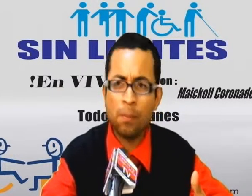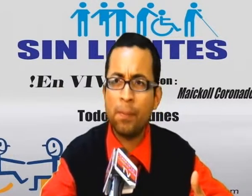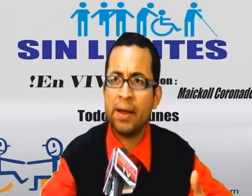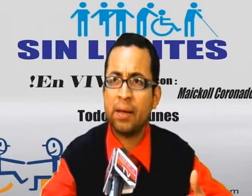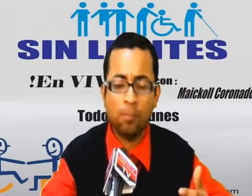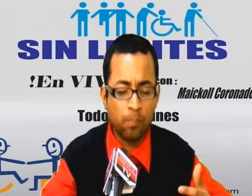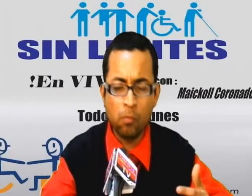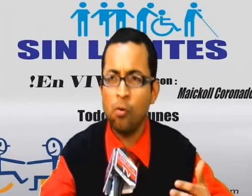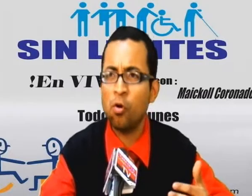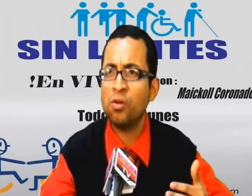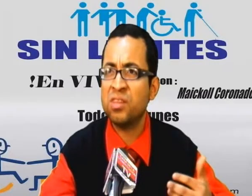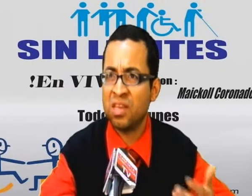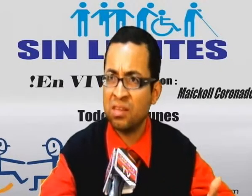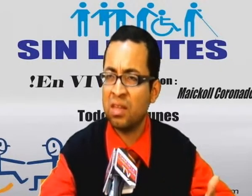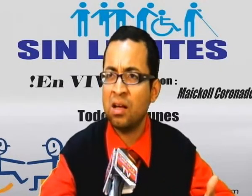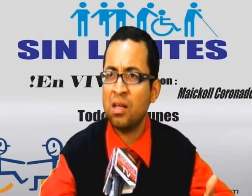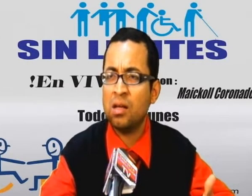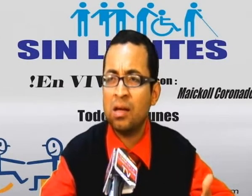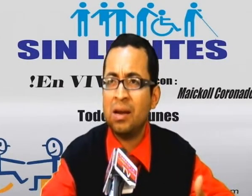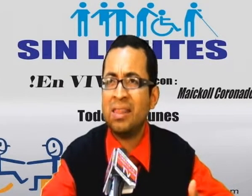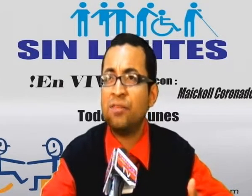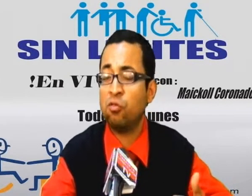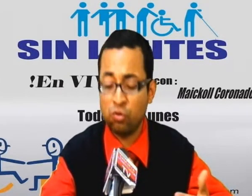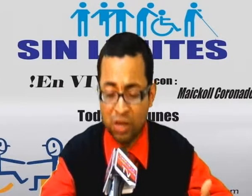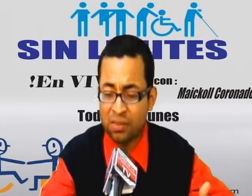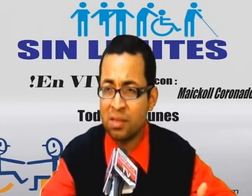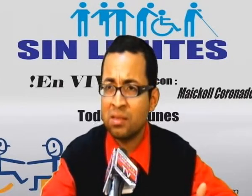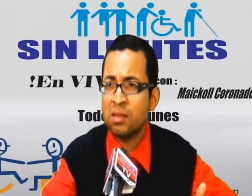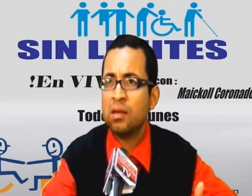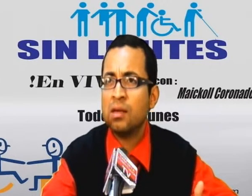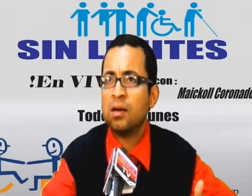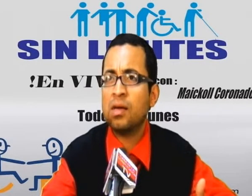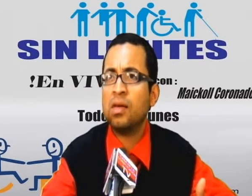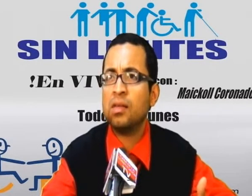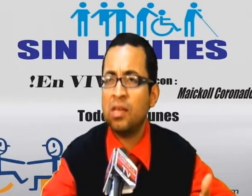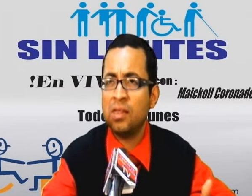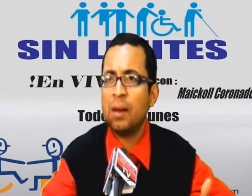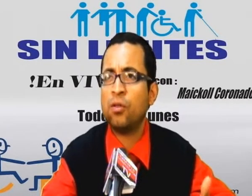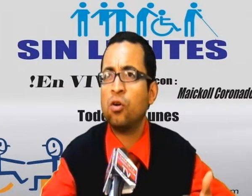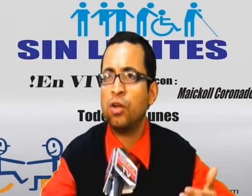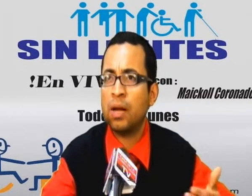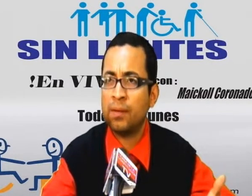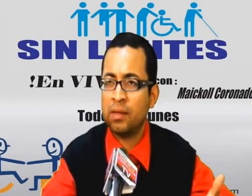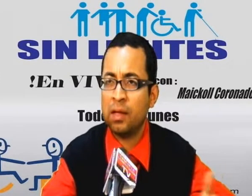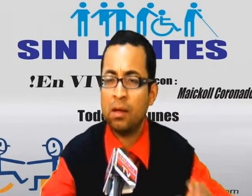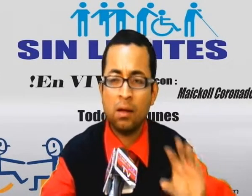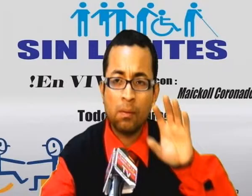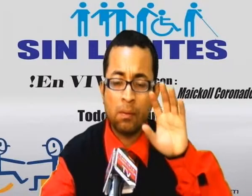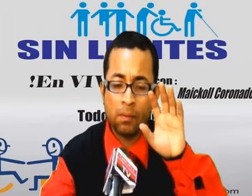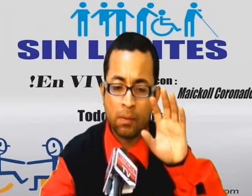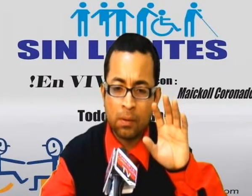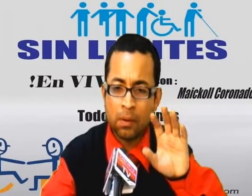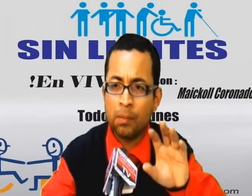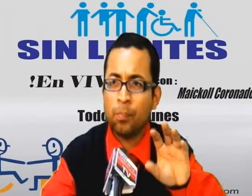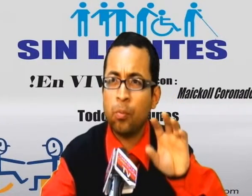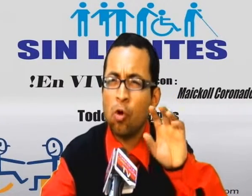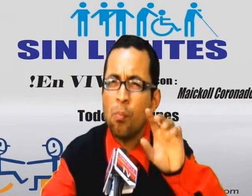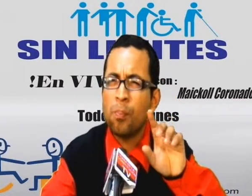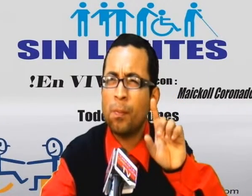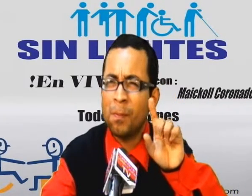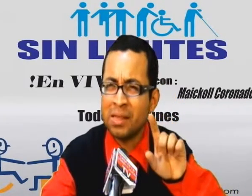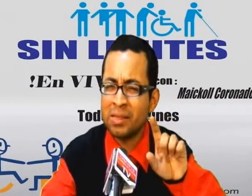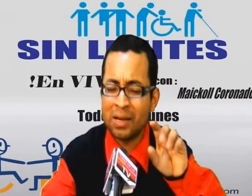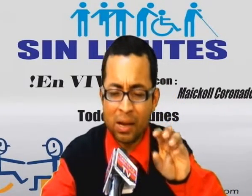recopilación para que un poco entiendan las dificultades que tiene la persona con discapacidad.